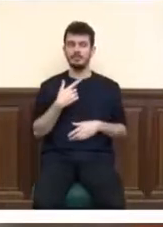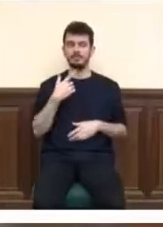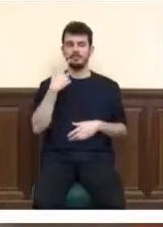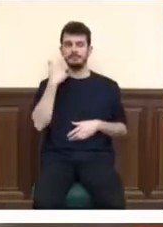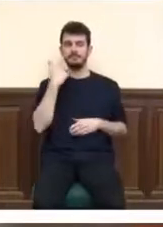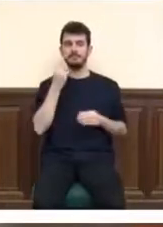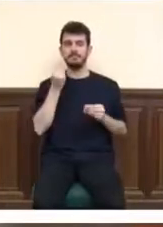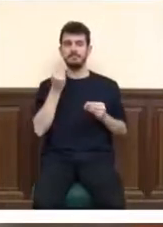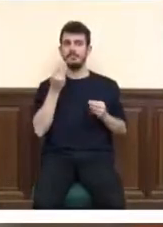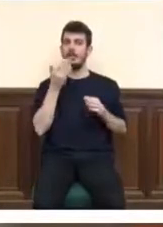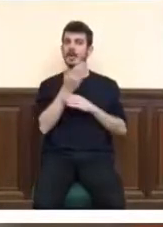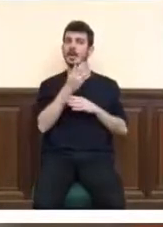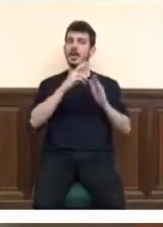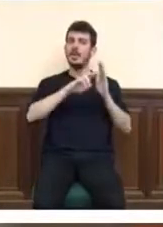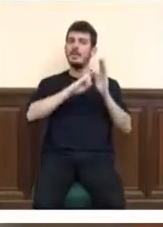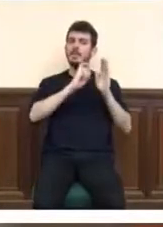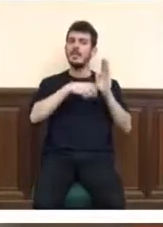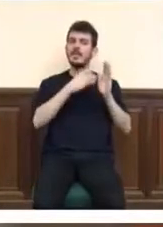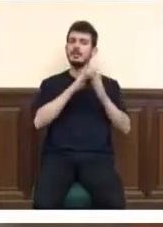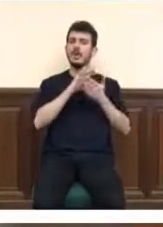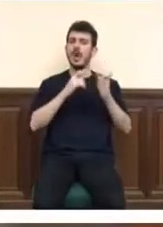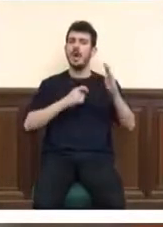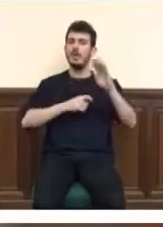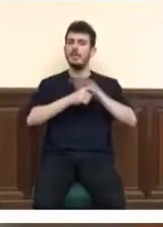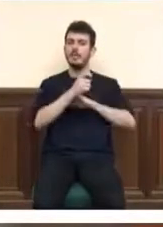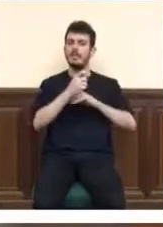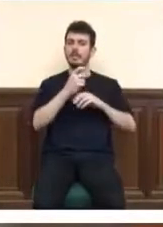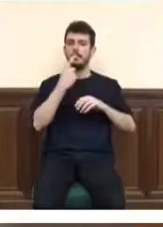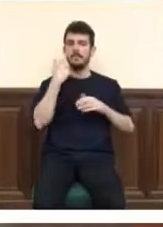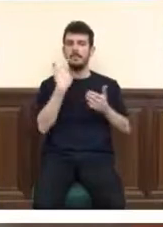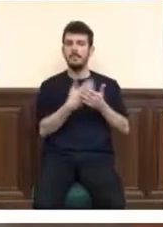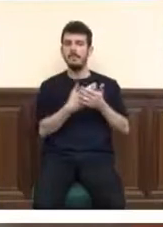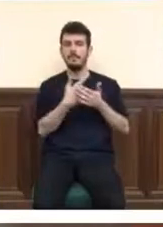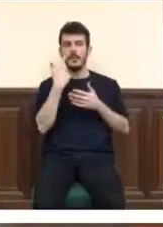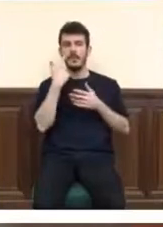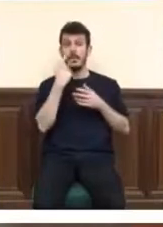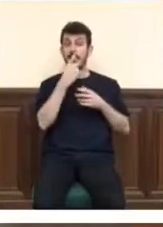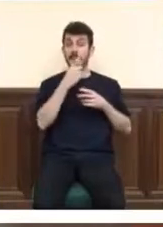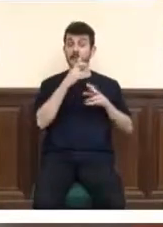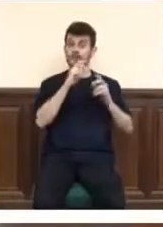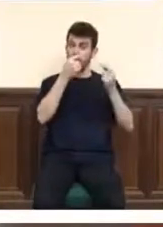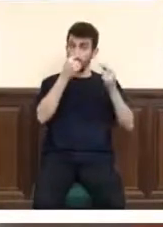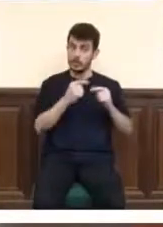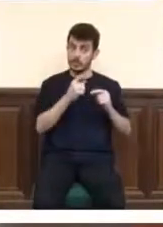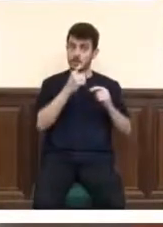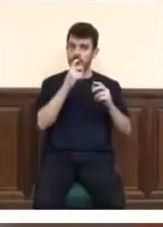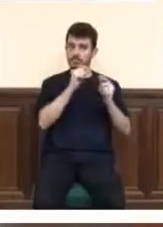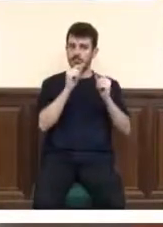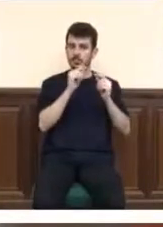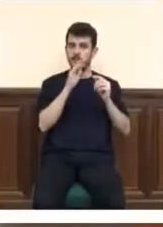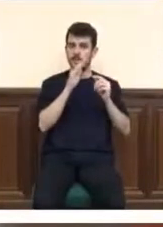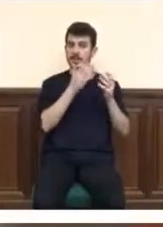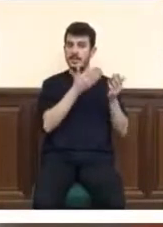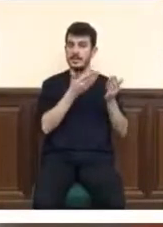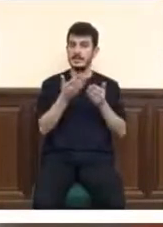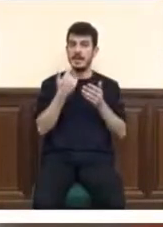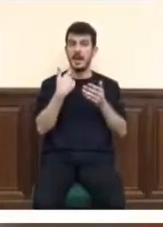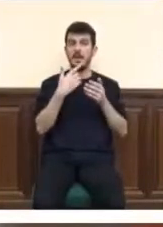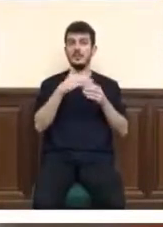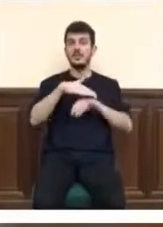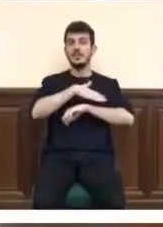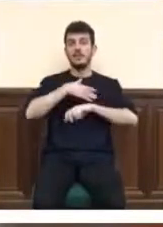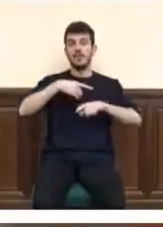qué enmiendas se habían presentado en el debate de los presupuestos generales del Estado, ya que se insta al Ministerio de